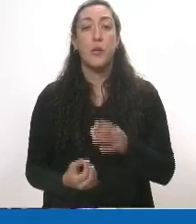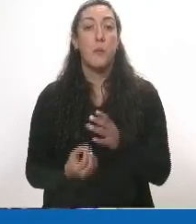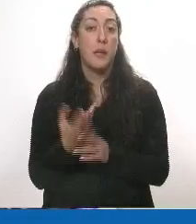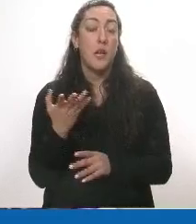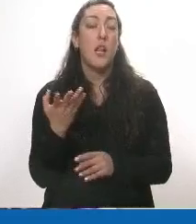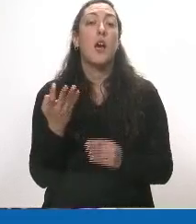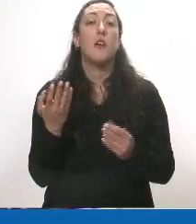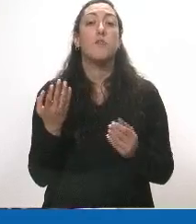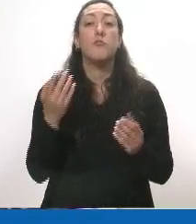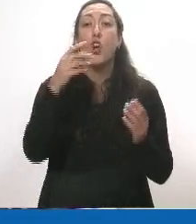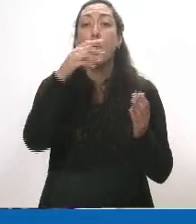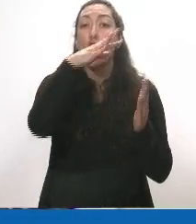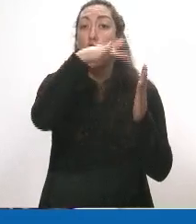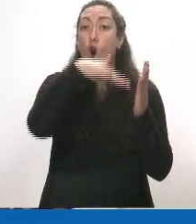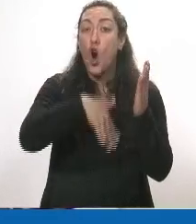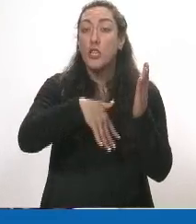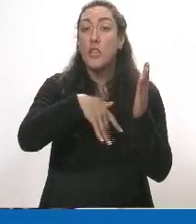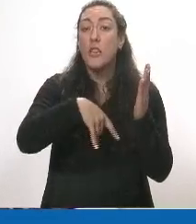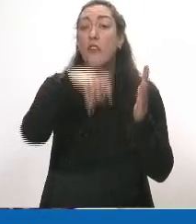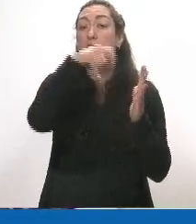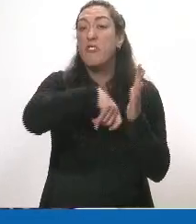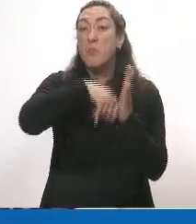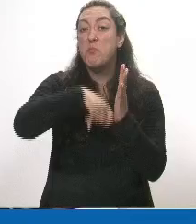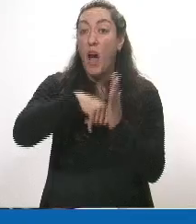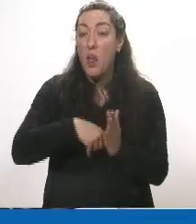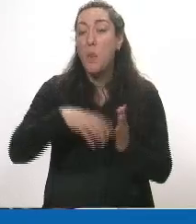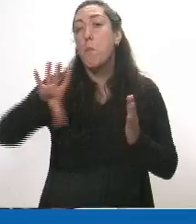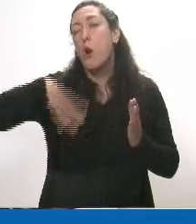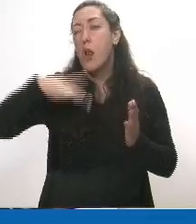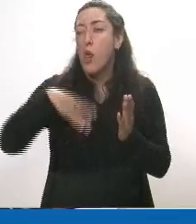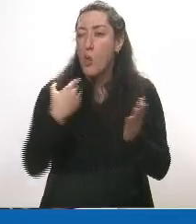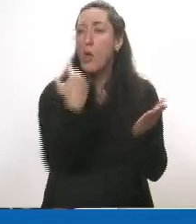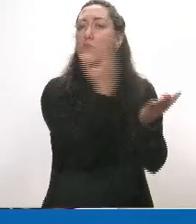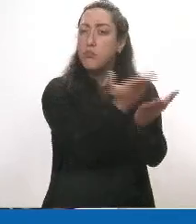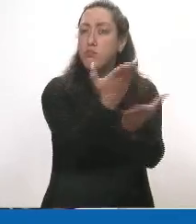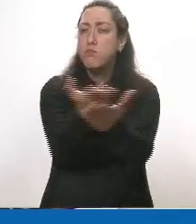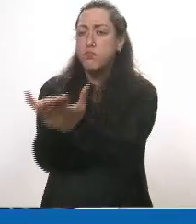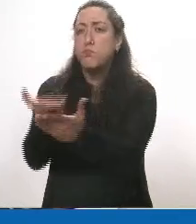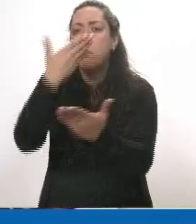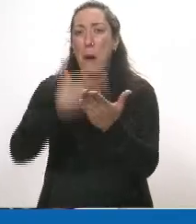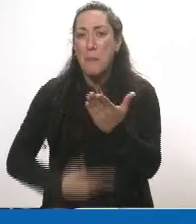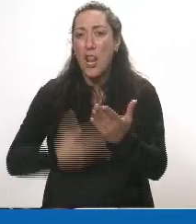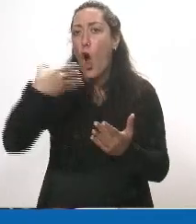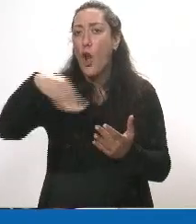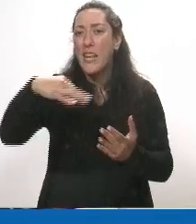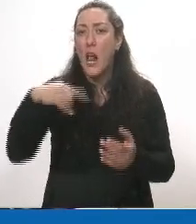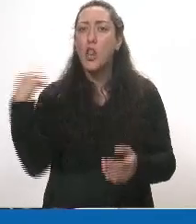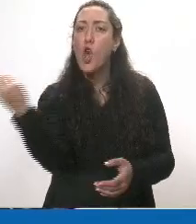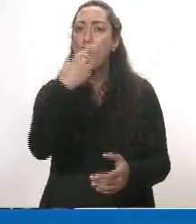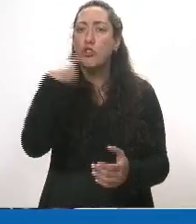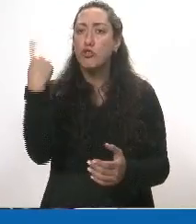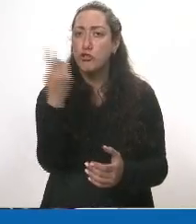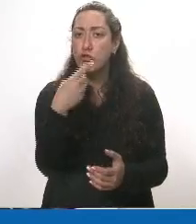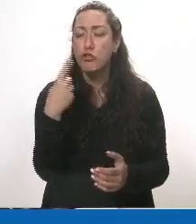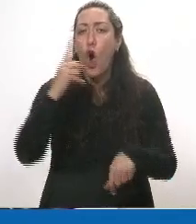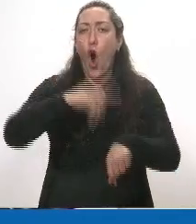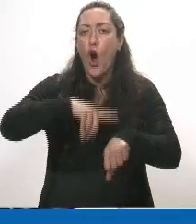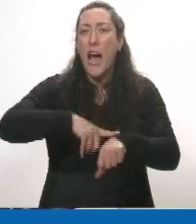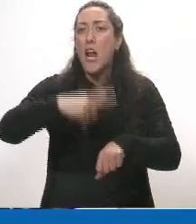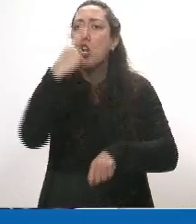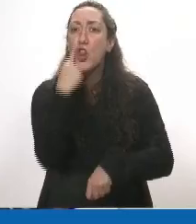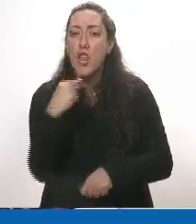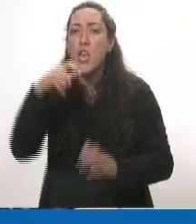fue presentado físicamente también por las dudas, por todos, con hora y